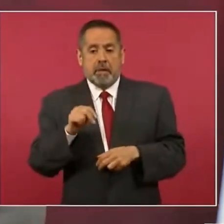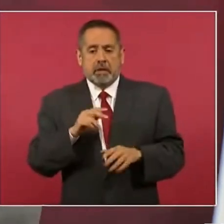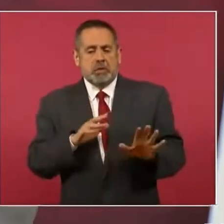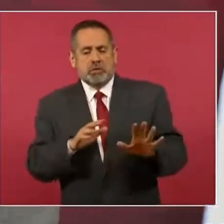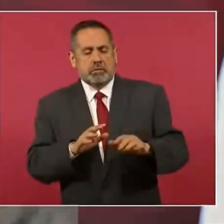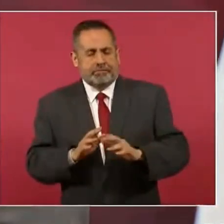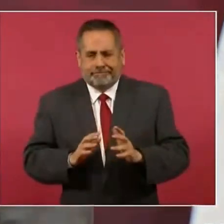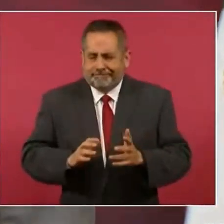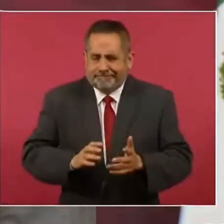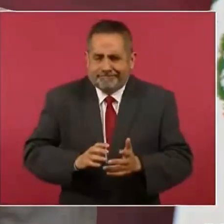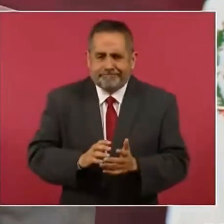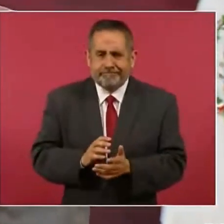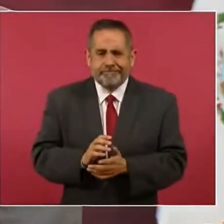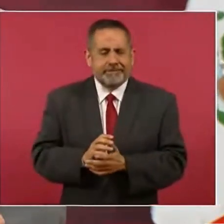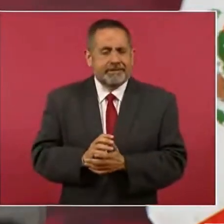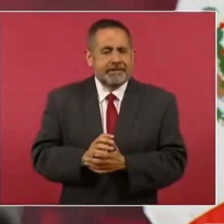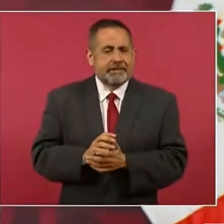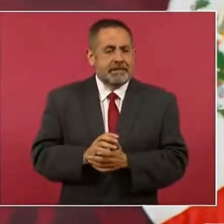Salinas